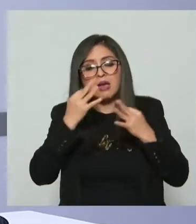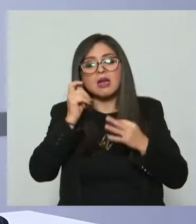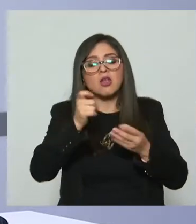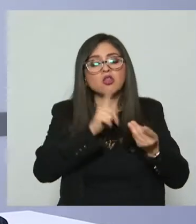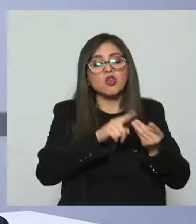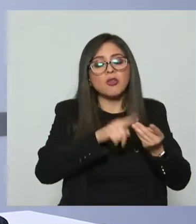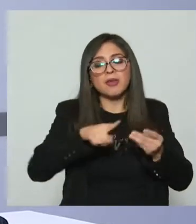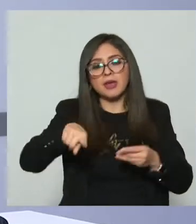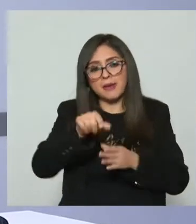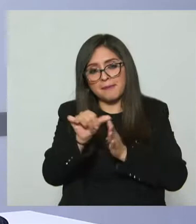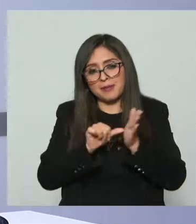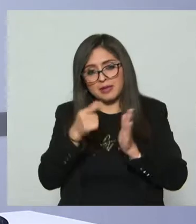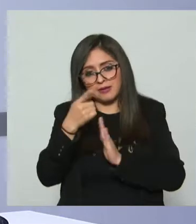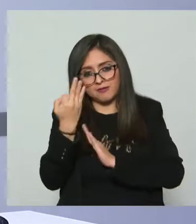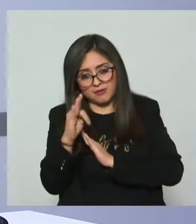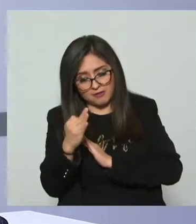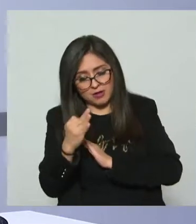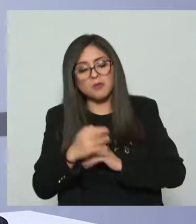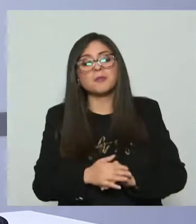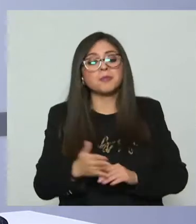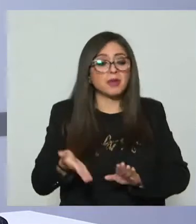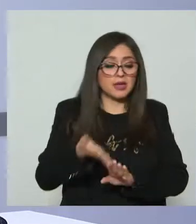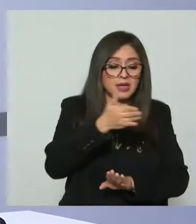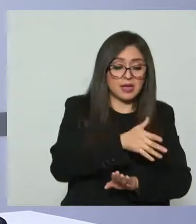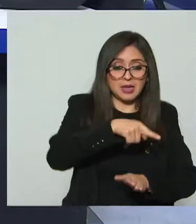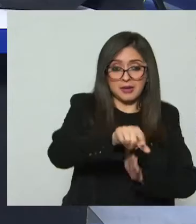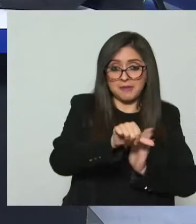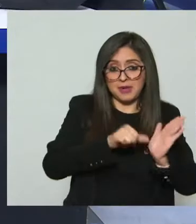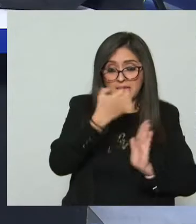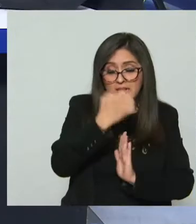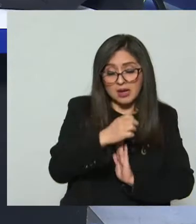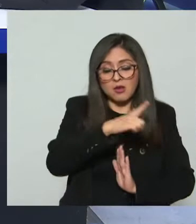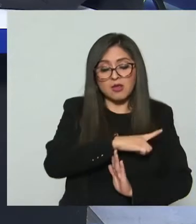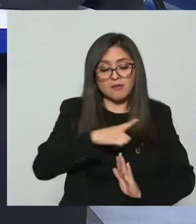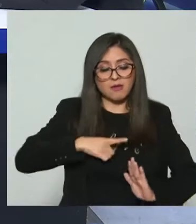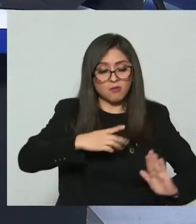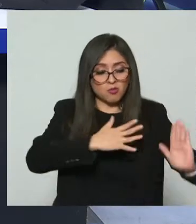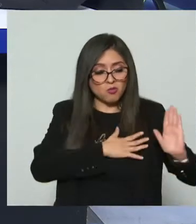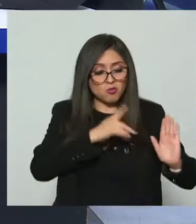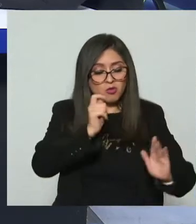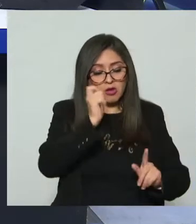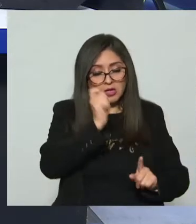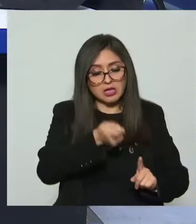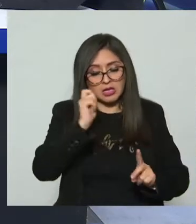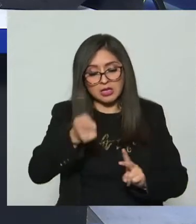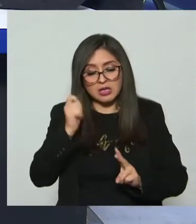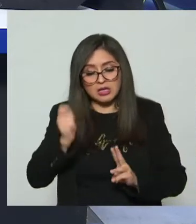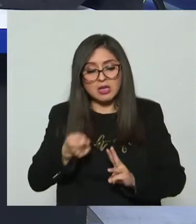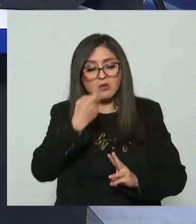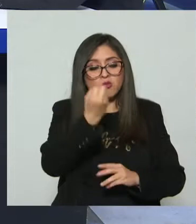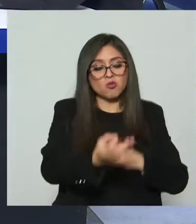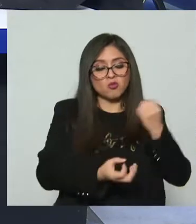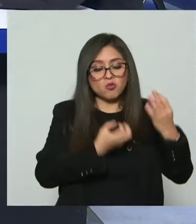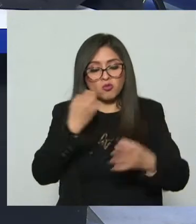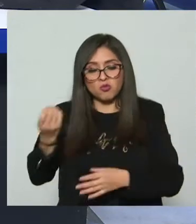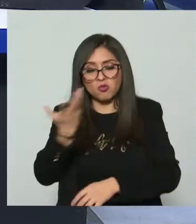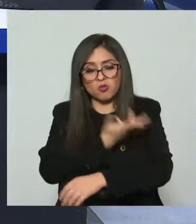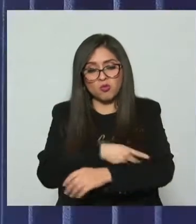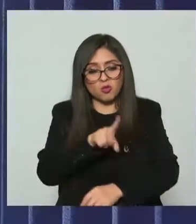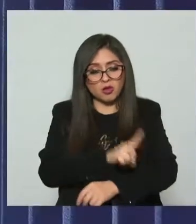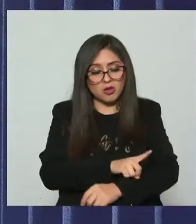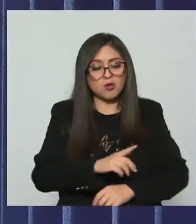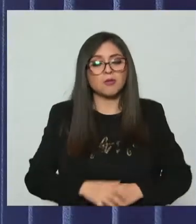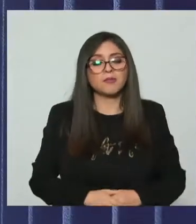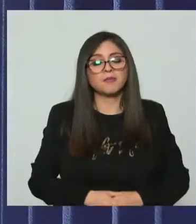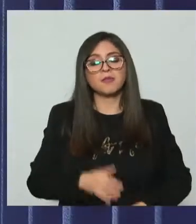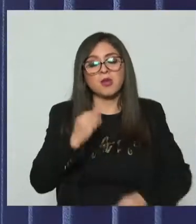este mismo mes de enero estamos comprometidos a definir la coordinación. Bueno, qué bueno, ¿no? Que ya nos estás dando un panorama